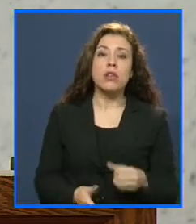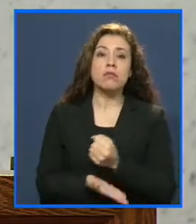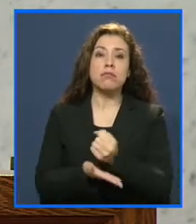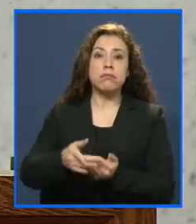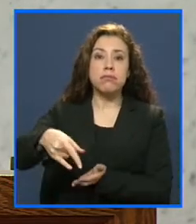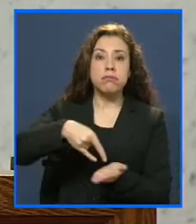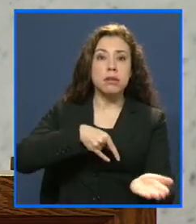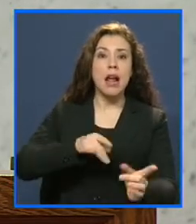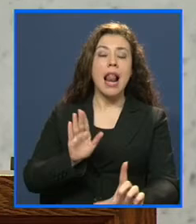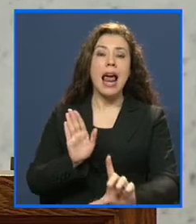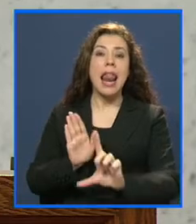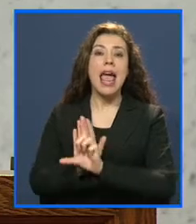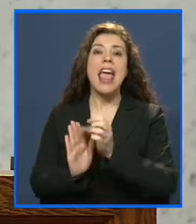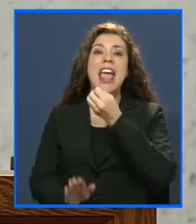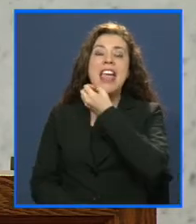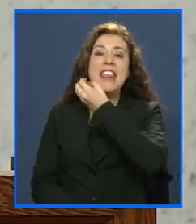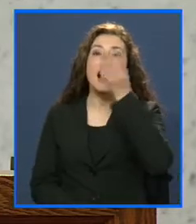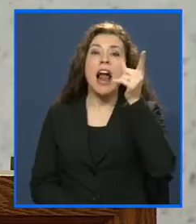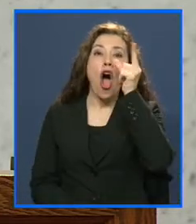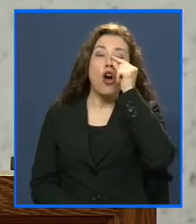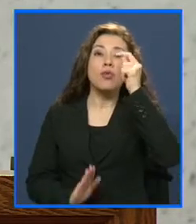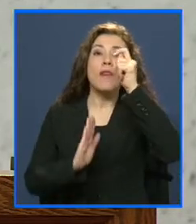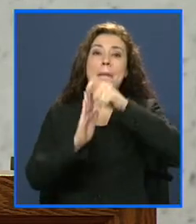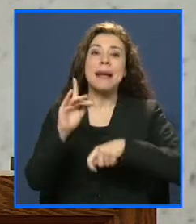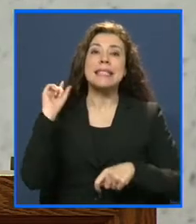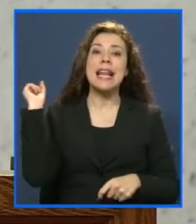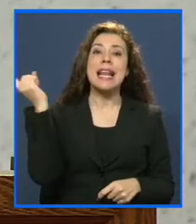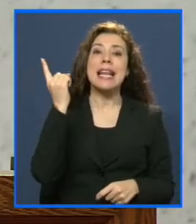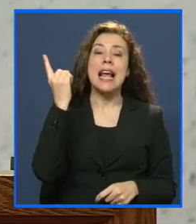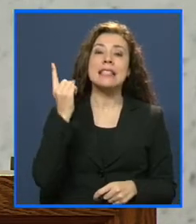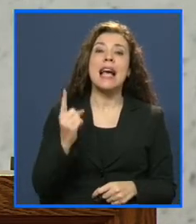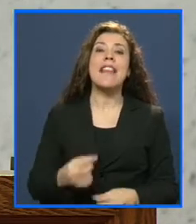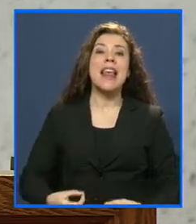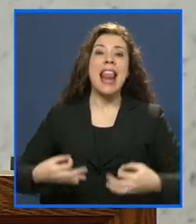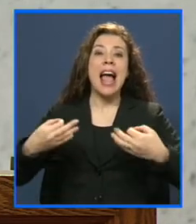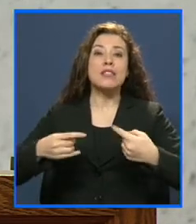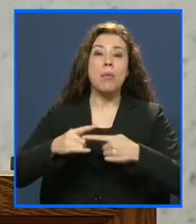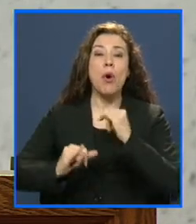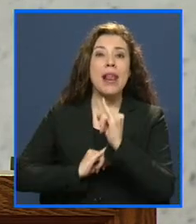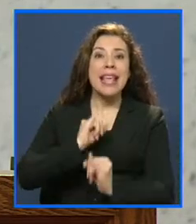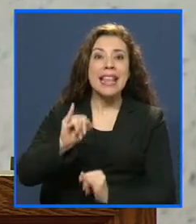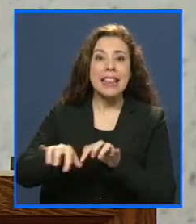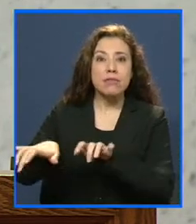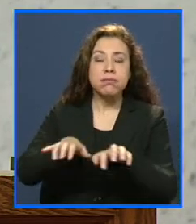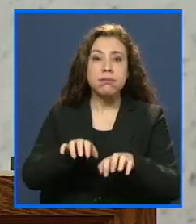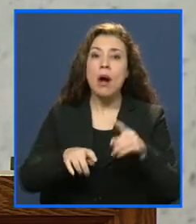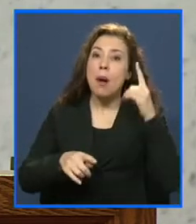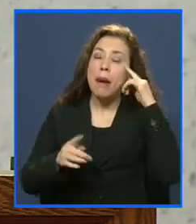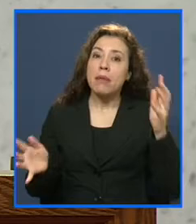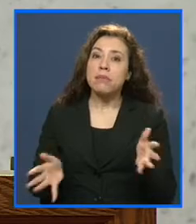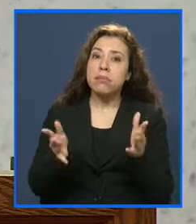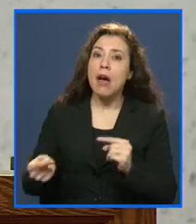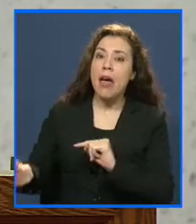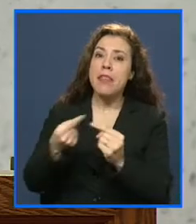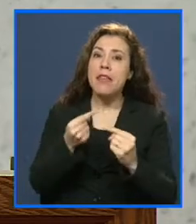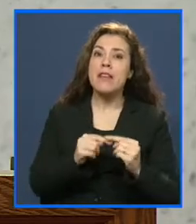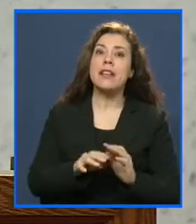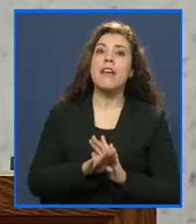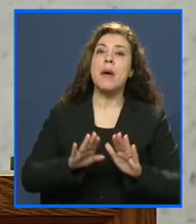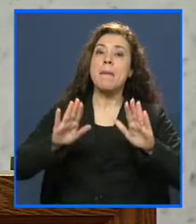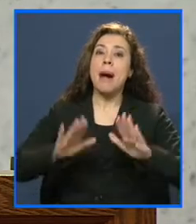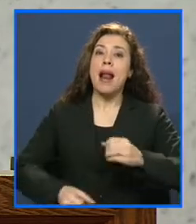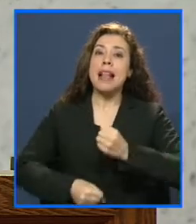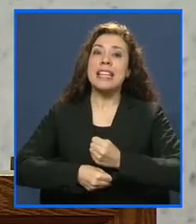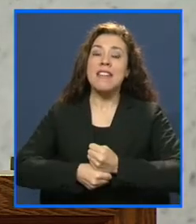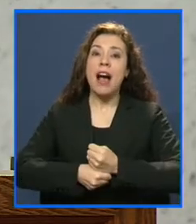la ley que declara octubre como el mes nacional de la ciberseguridad para promover este debate y para realizar los ejercicios nacionales